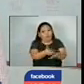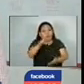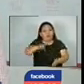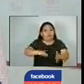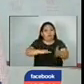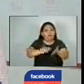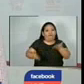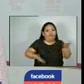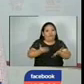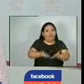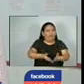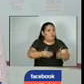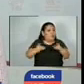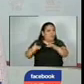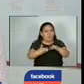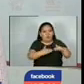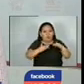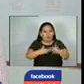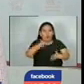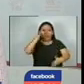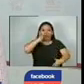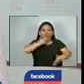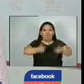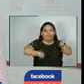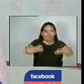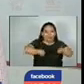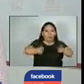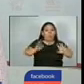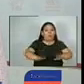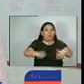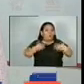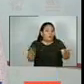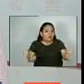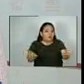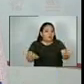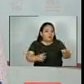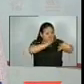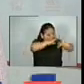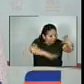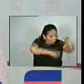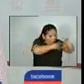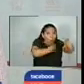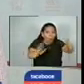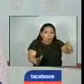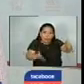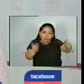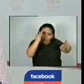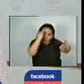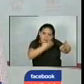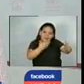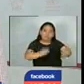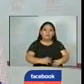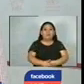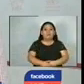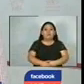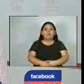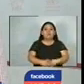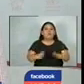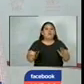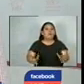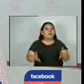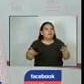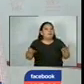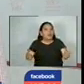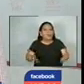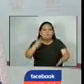de que mexicanos iban a verse siempre en crisis por la recolección de la basura, porque lo que no había era un plan integral en ese tema, ¿verdad?, porque